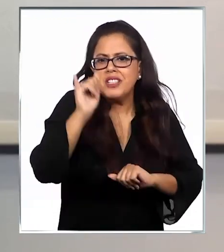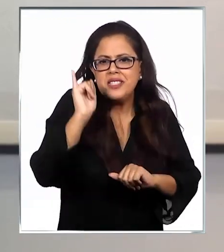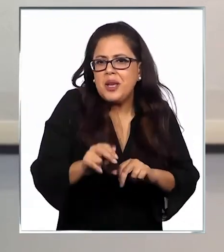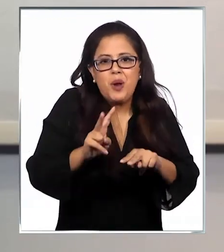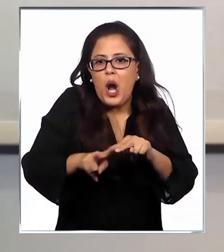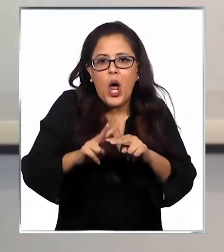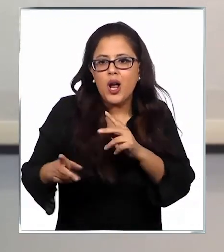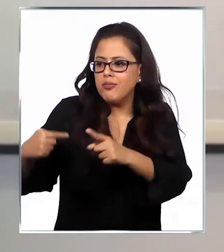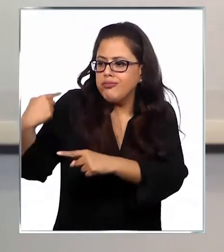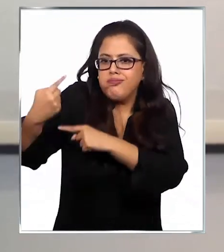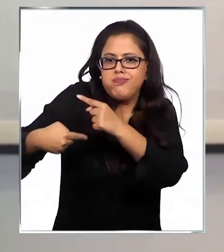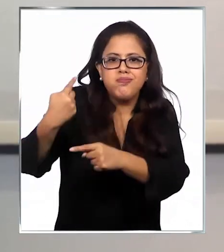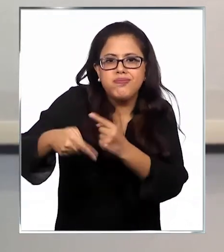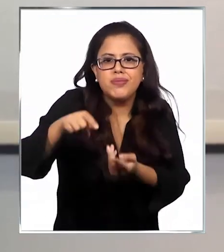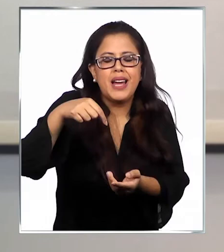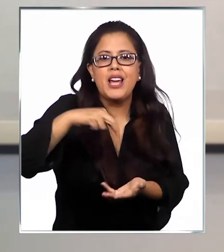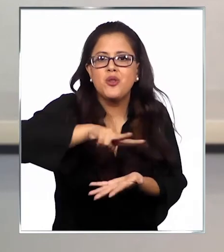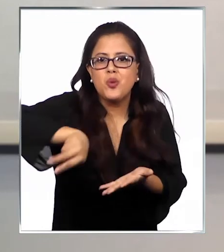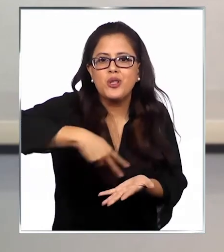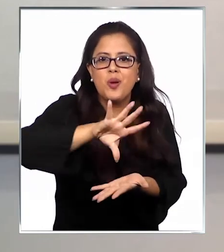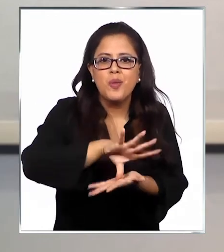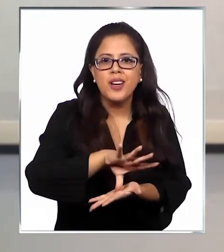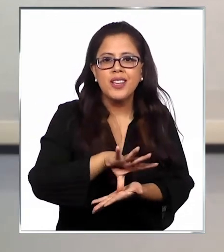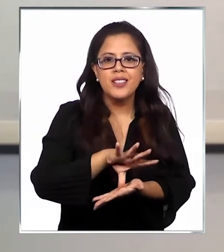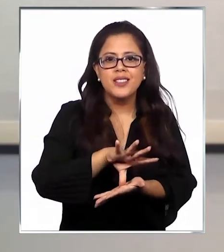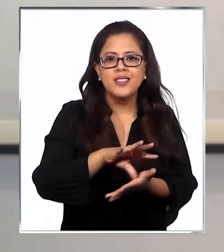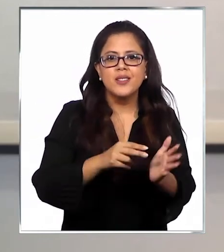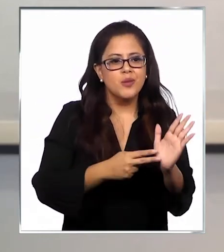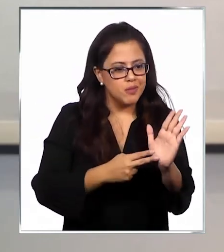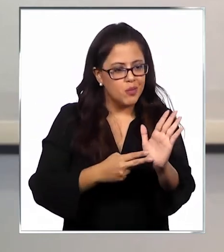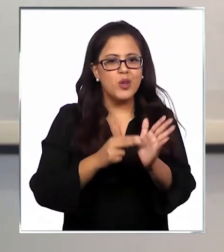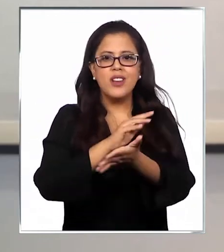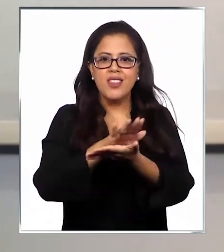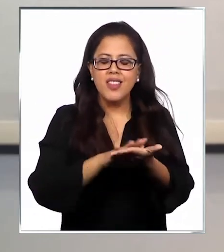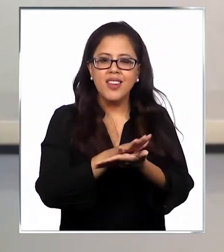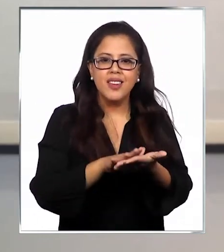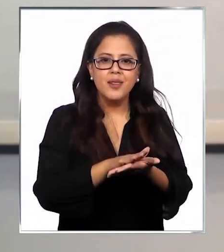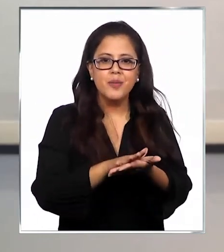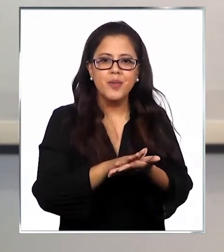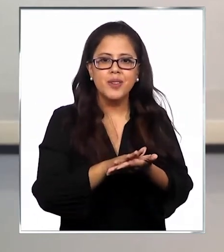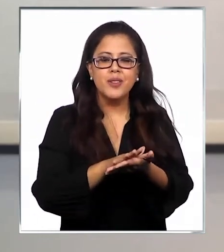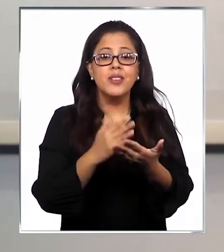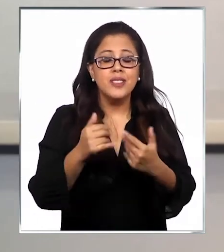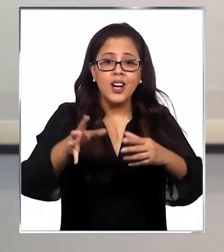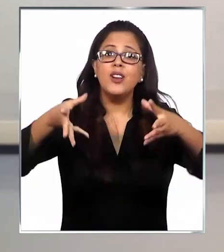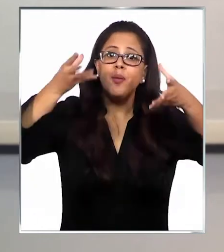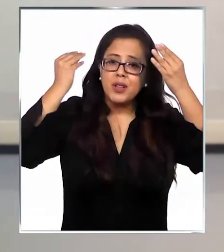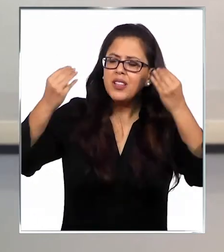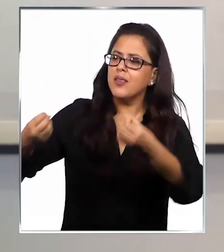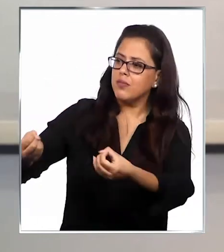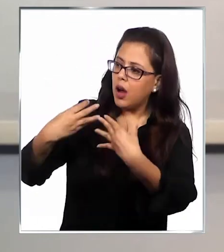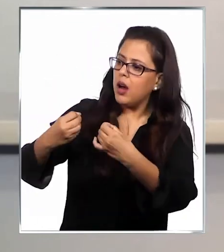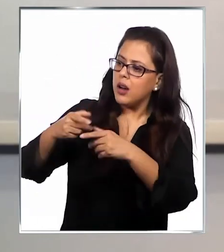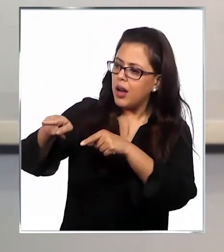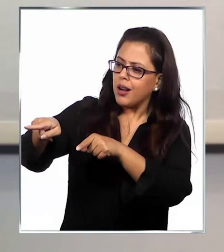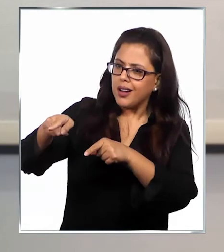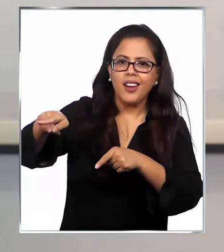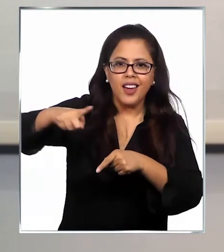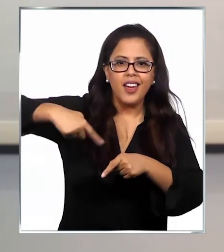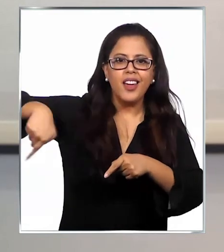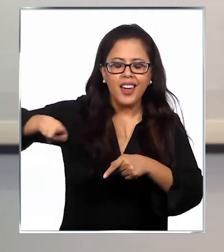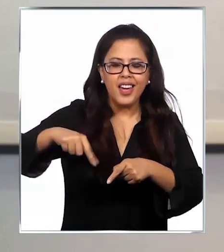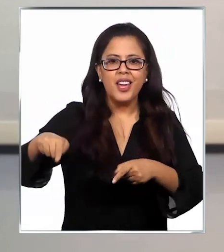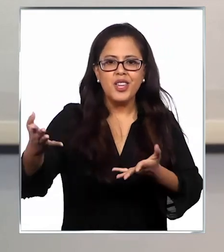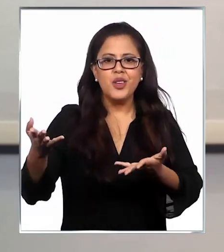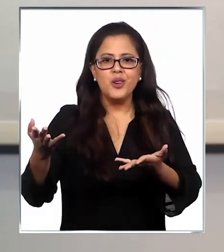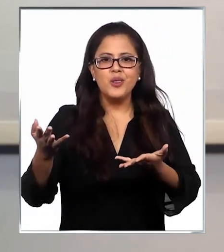hecho históricamente en nuestro país, de ser un ejemplo. Yo creo que siguiendo un poco el aprendizaje que ellos nos han dado, esta